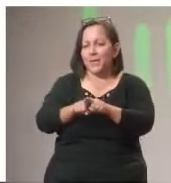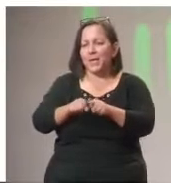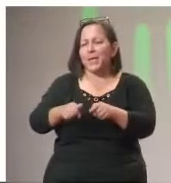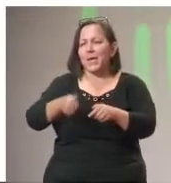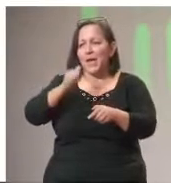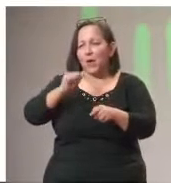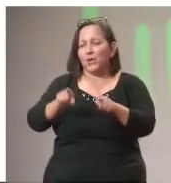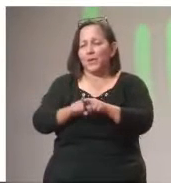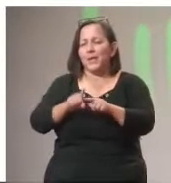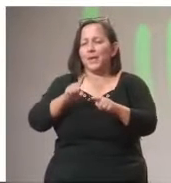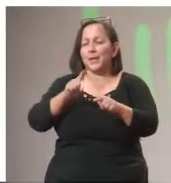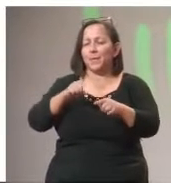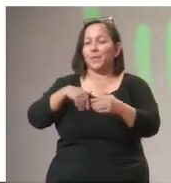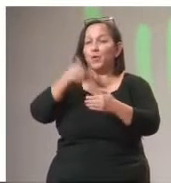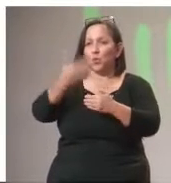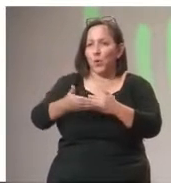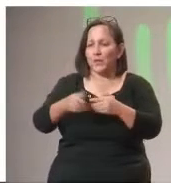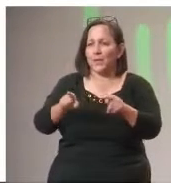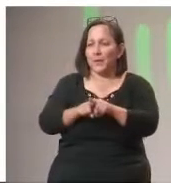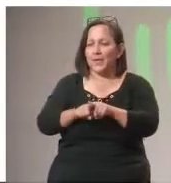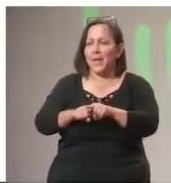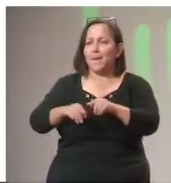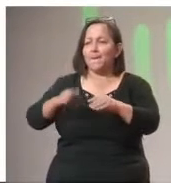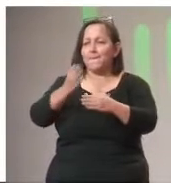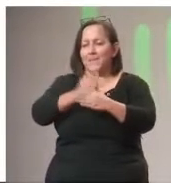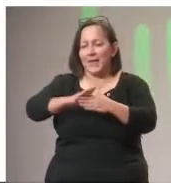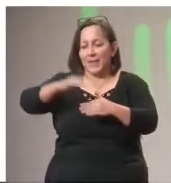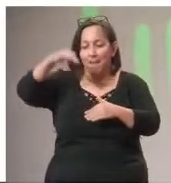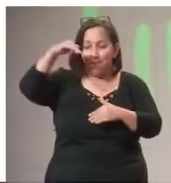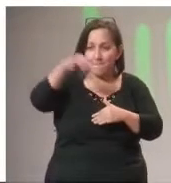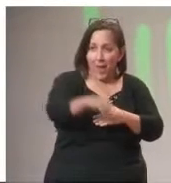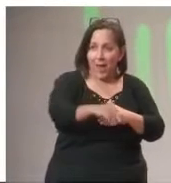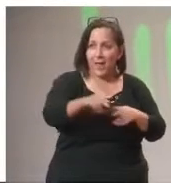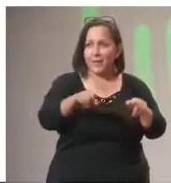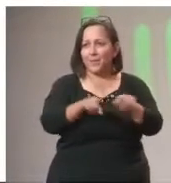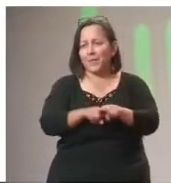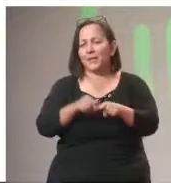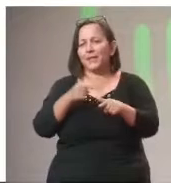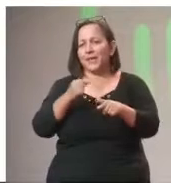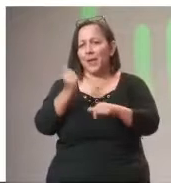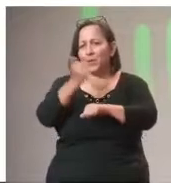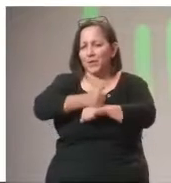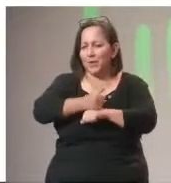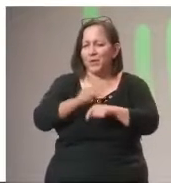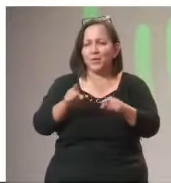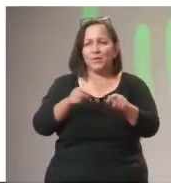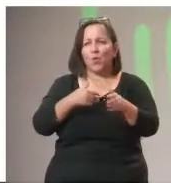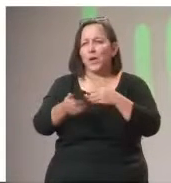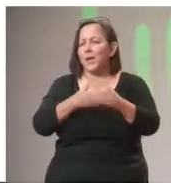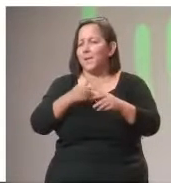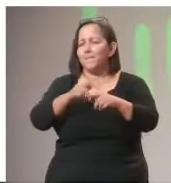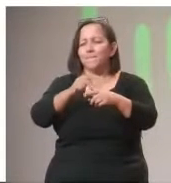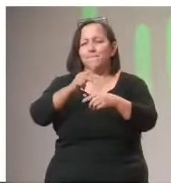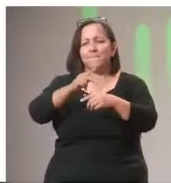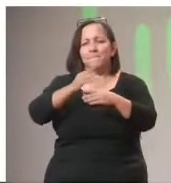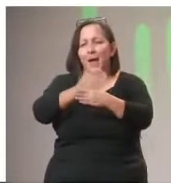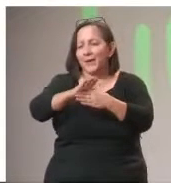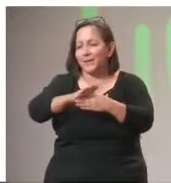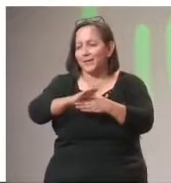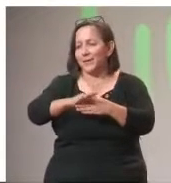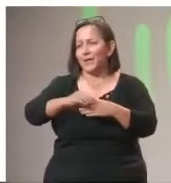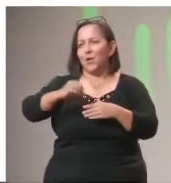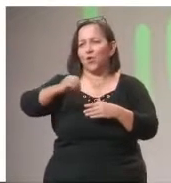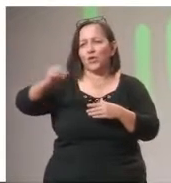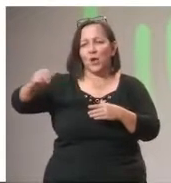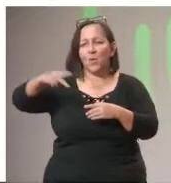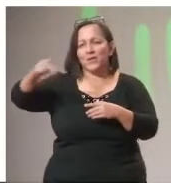la temporada del año. En la zona baja tenemos un patrón muy marcado, típico de cualquier lugar de la vertiente del Pacífico de Costa Rica. Entonces,